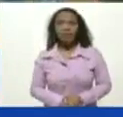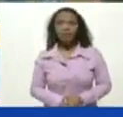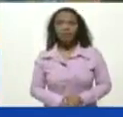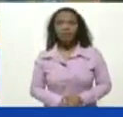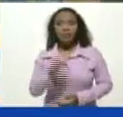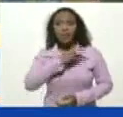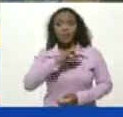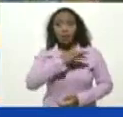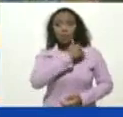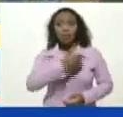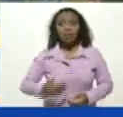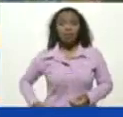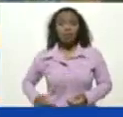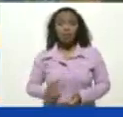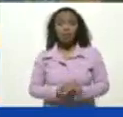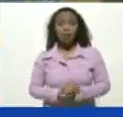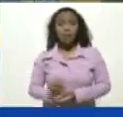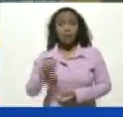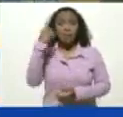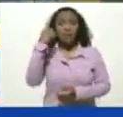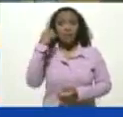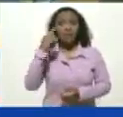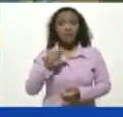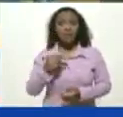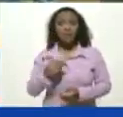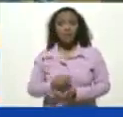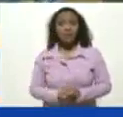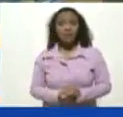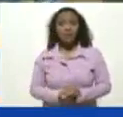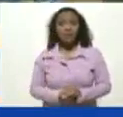Señor presidente, es primera vez.